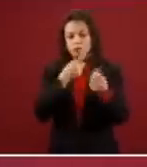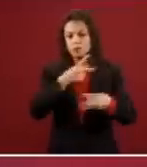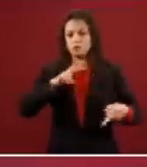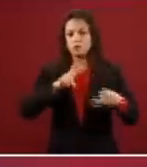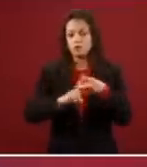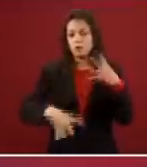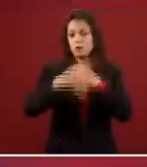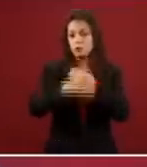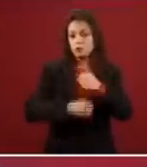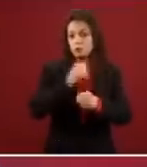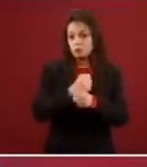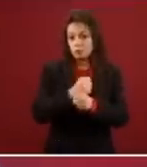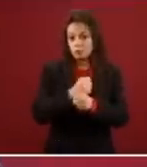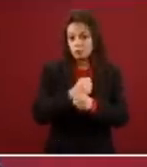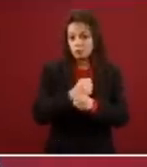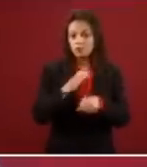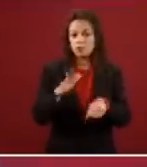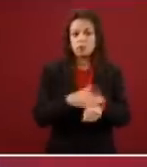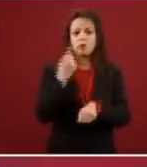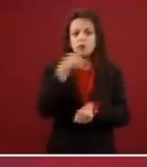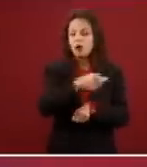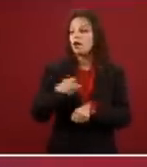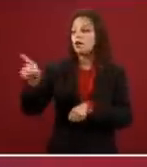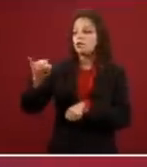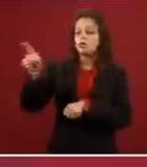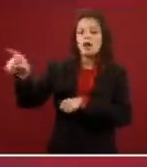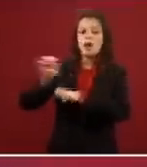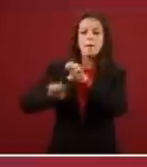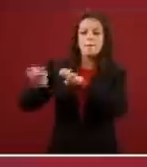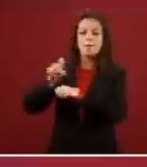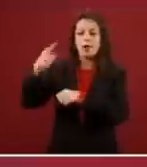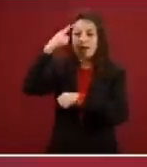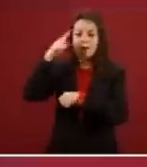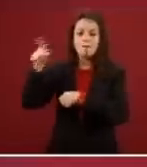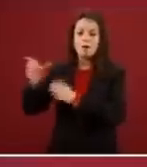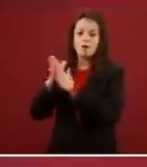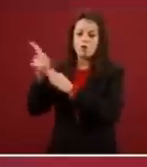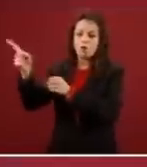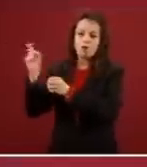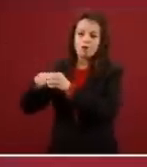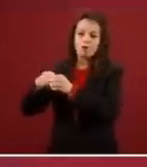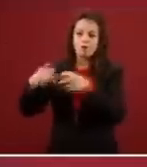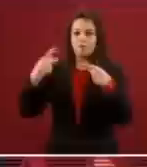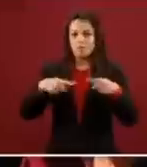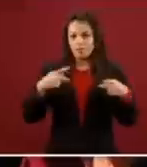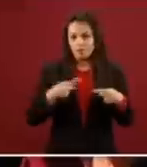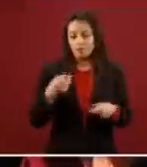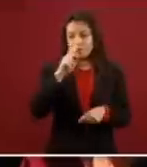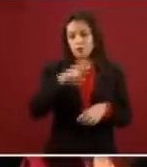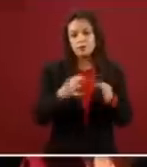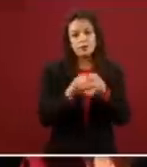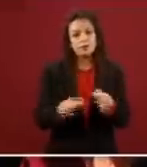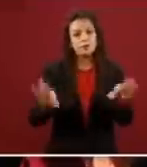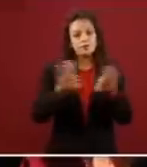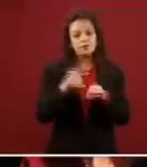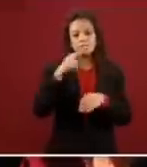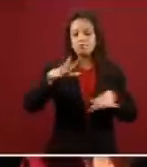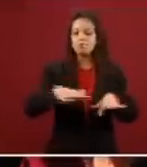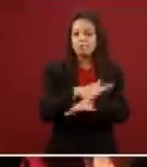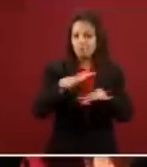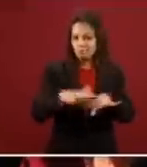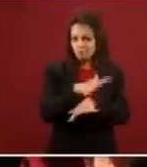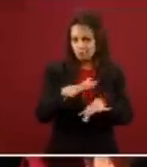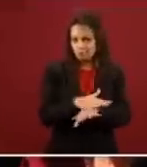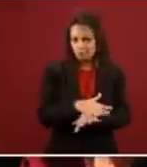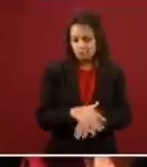por contratar este servicio. Es muy importante que se acerquen ante la autoridad para regularizarse. Al delincuente organizado